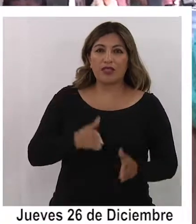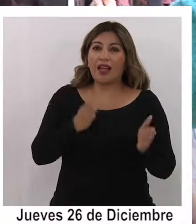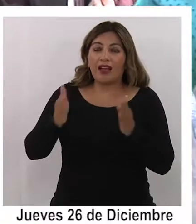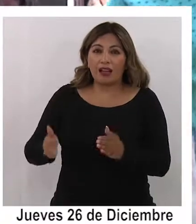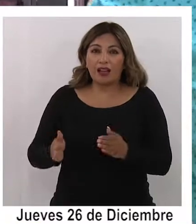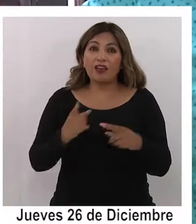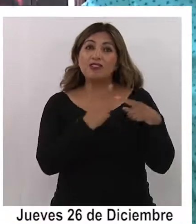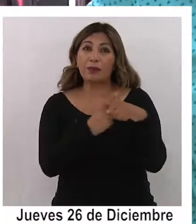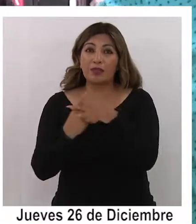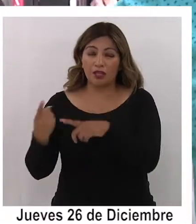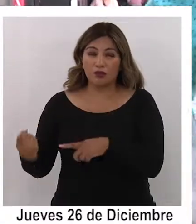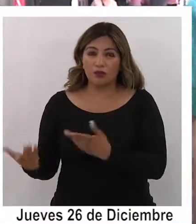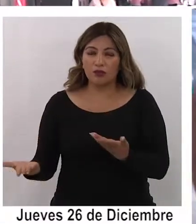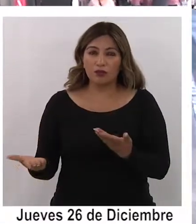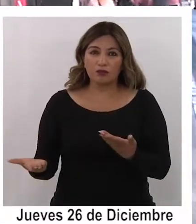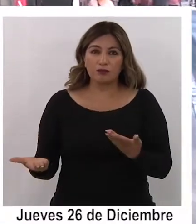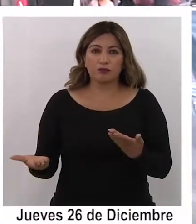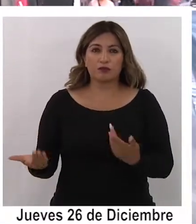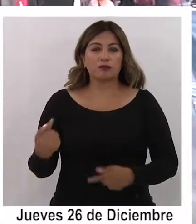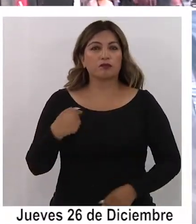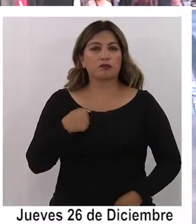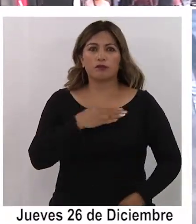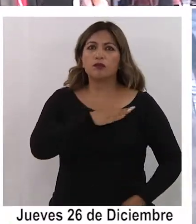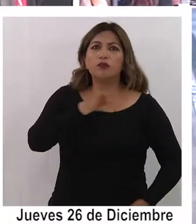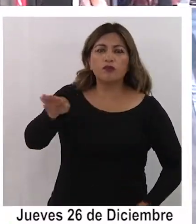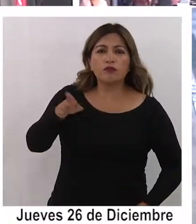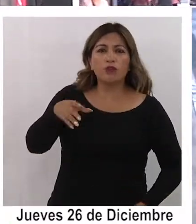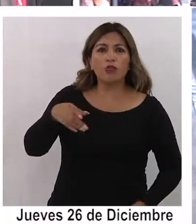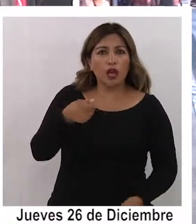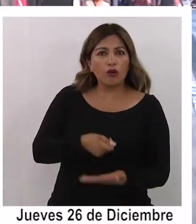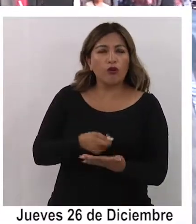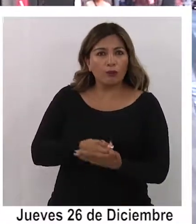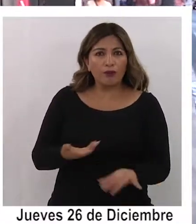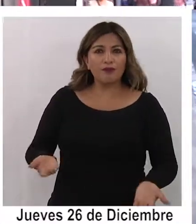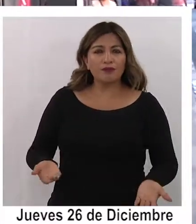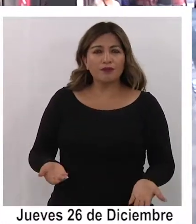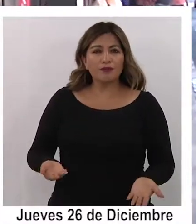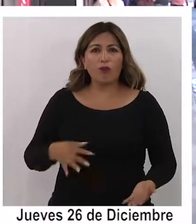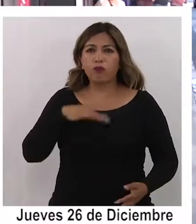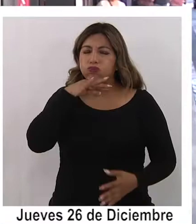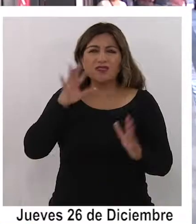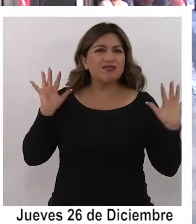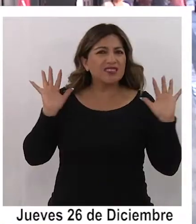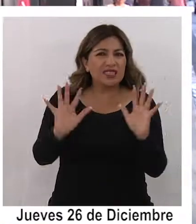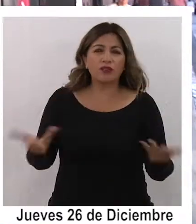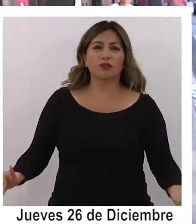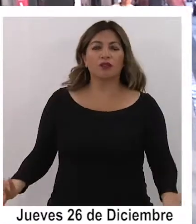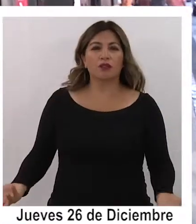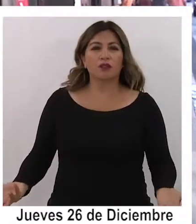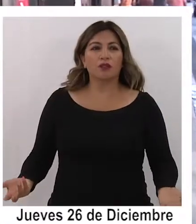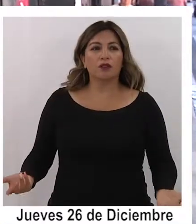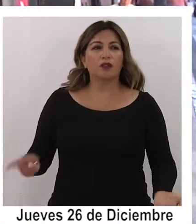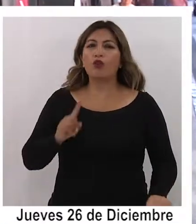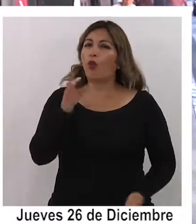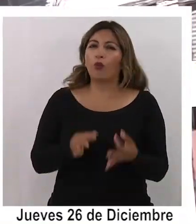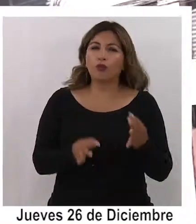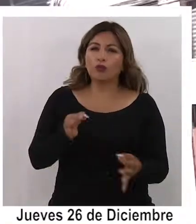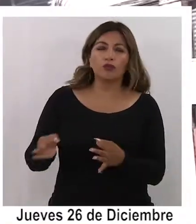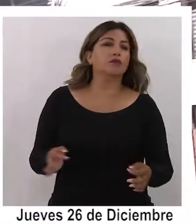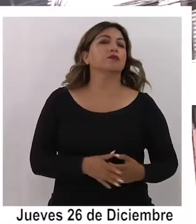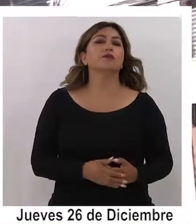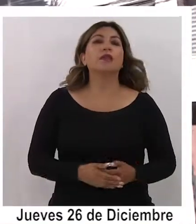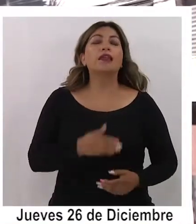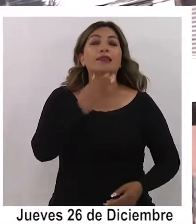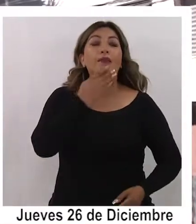del cerca cementerio, entonces, y yo pasé, yo fui a comprar incluso y estaba lleno, entonces encontramos que no fue justo.